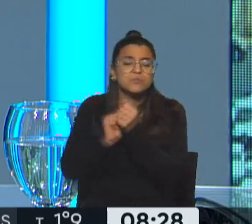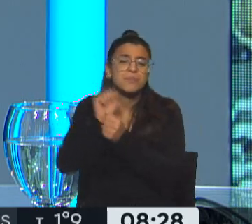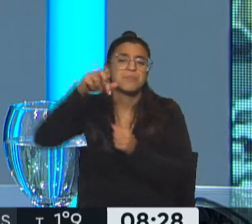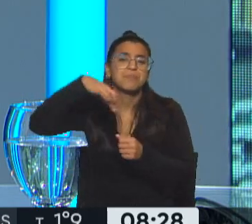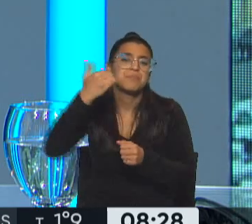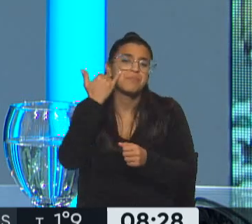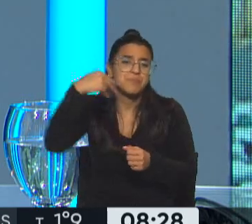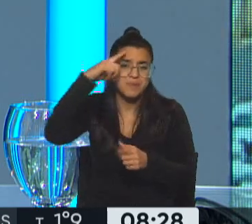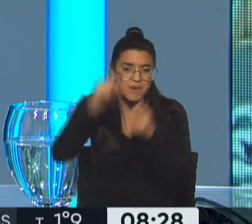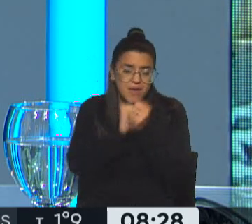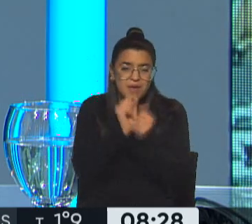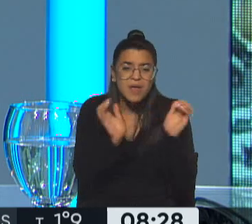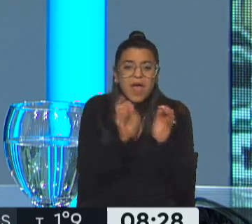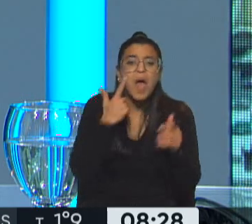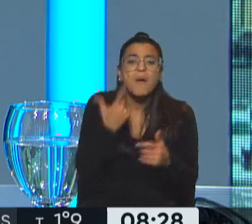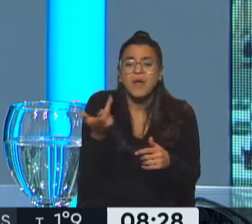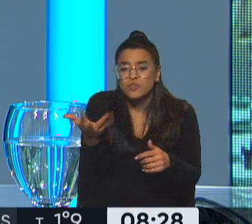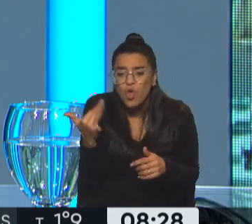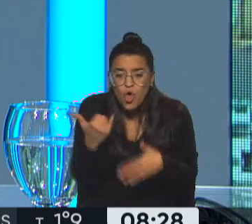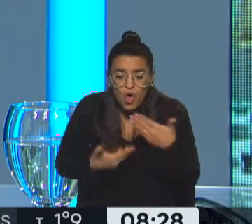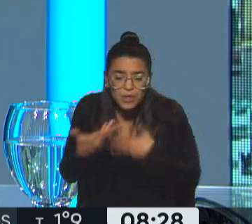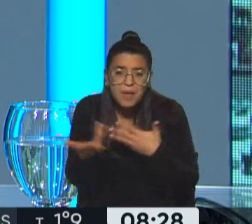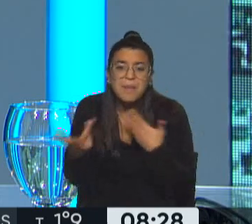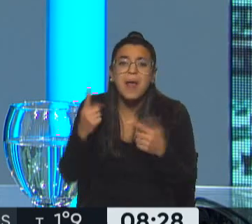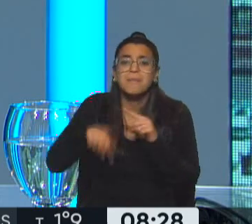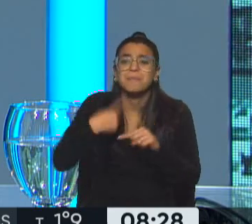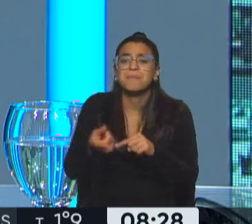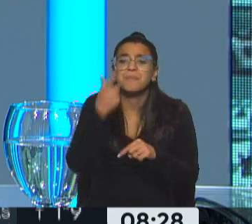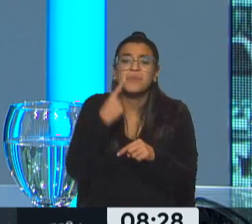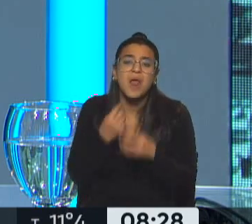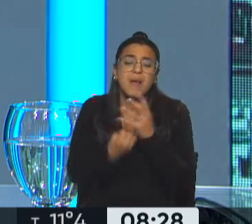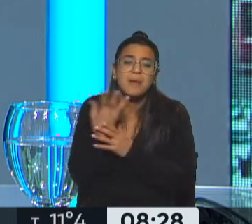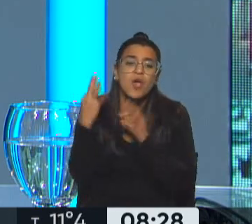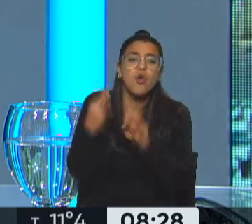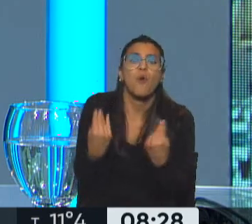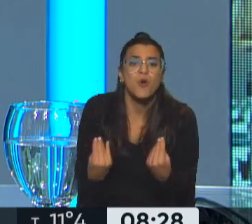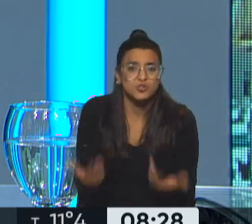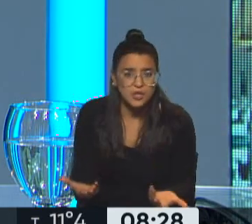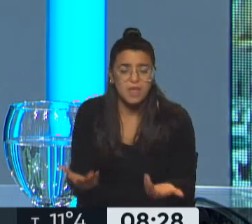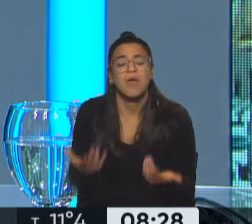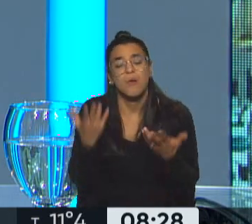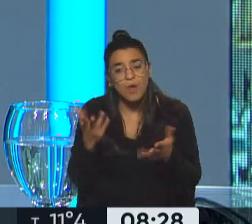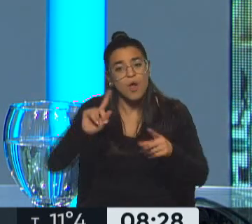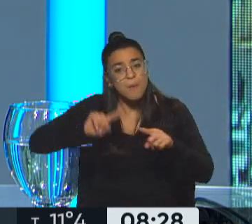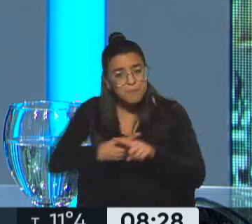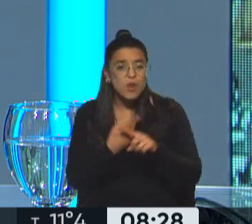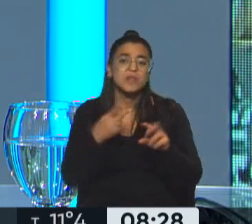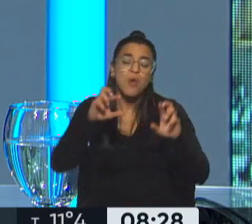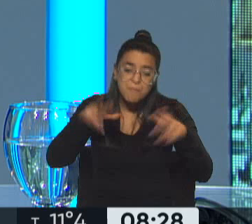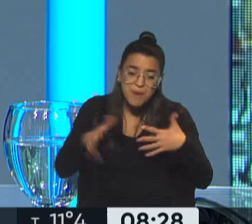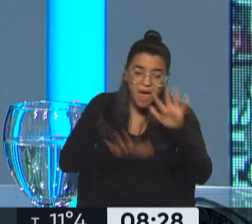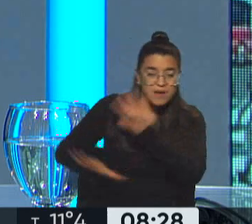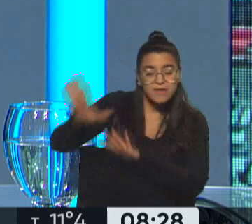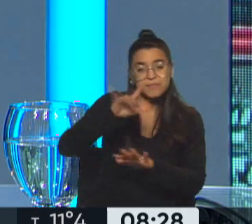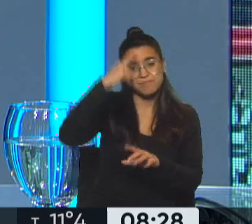pyme. Porque es sostenerse, es ver en el día a día cómo hace para llegar mañana a la mañana. Bueno, esas son las políticas. Las políticas tienen que dar un factor